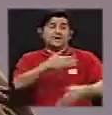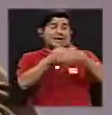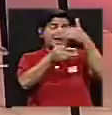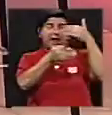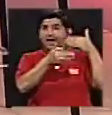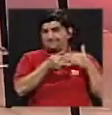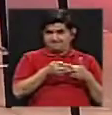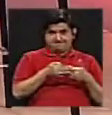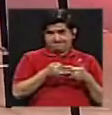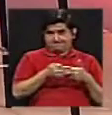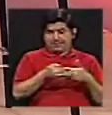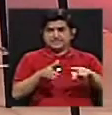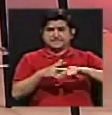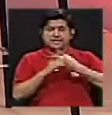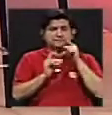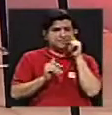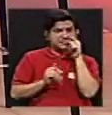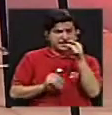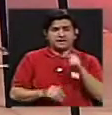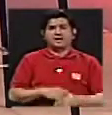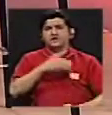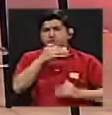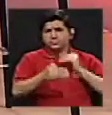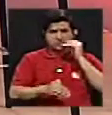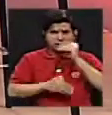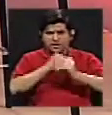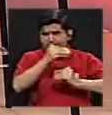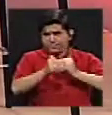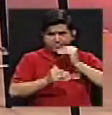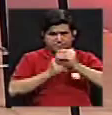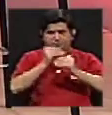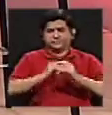que empezaran ellos